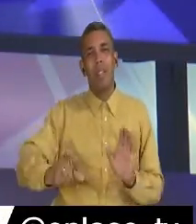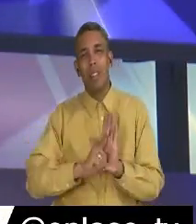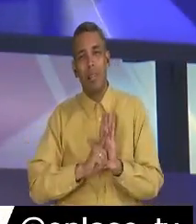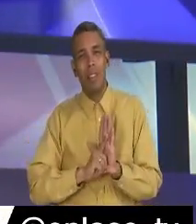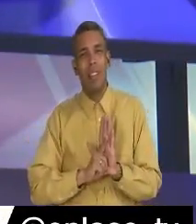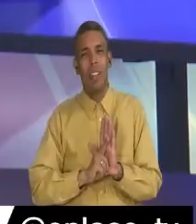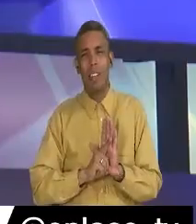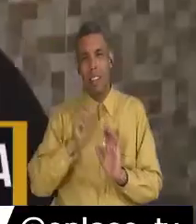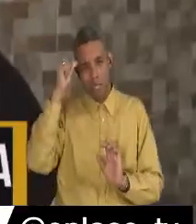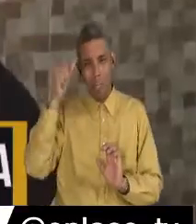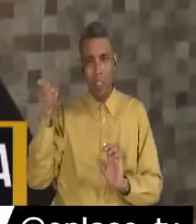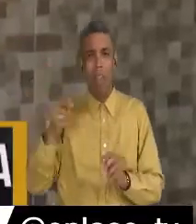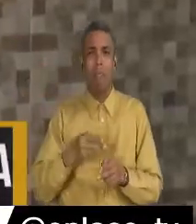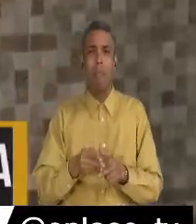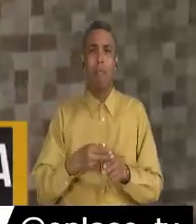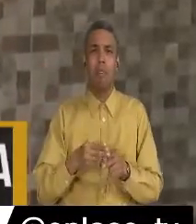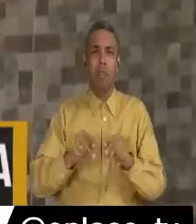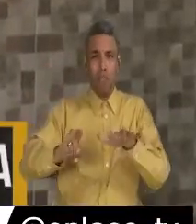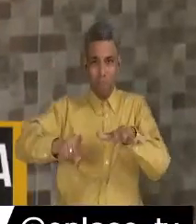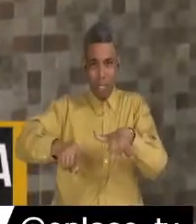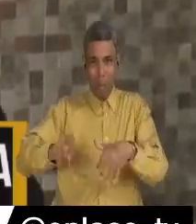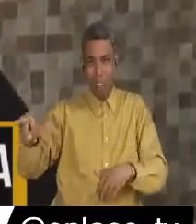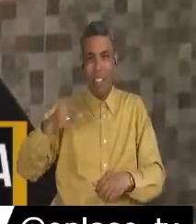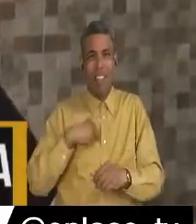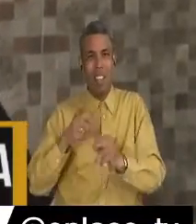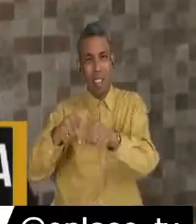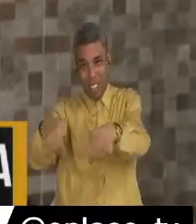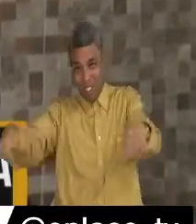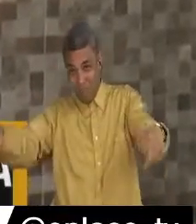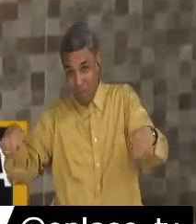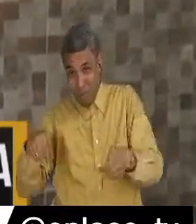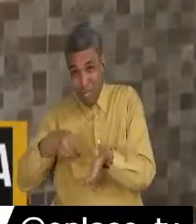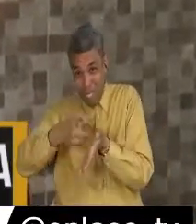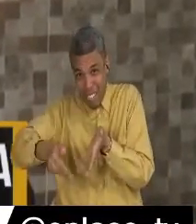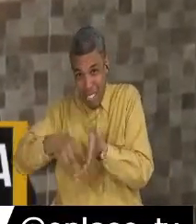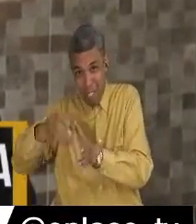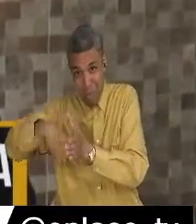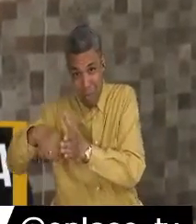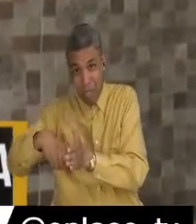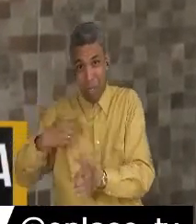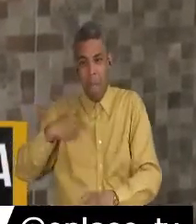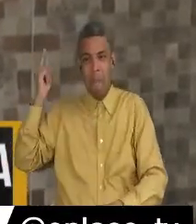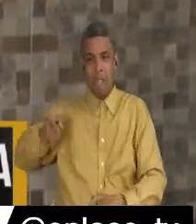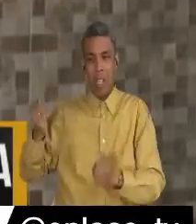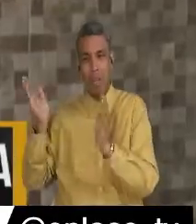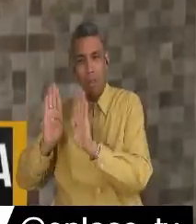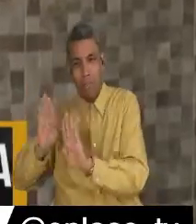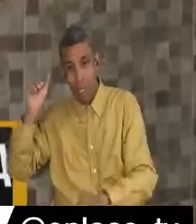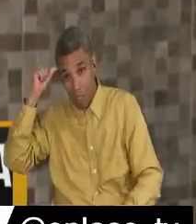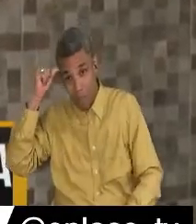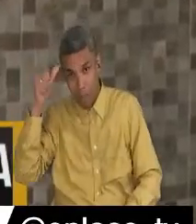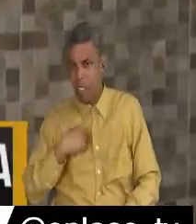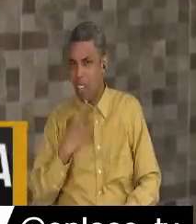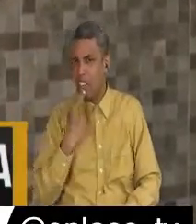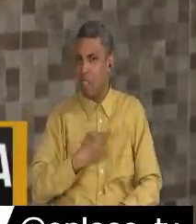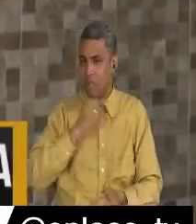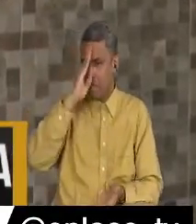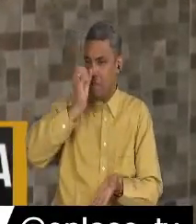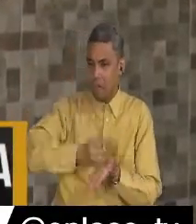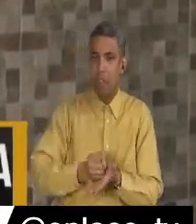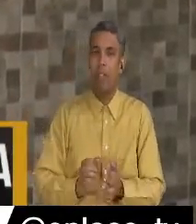Municipal. Bueno, este nuevo acto administrativo que modifica el decreto 314 que declaró la emergencia sanitaria tiene como objeto